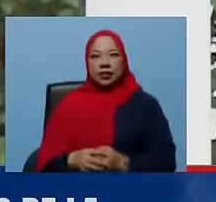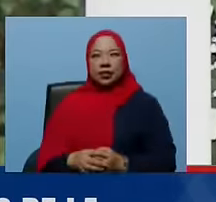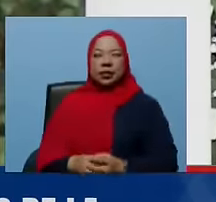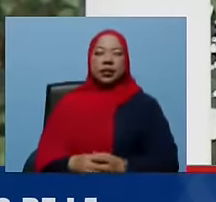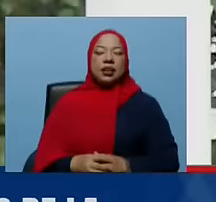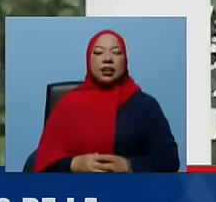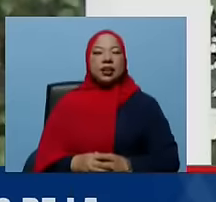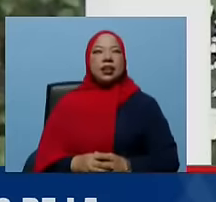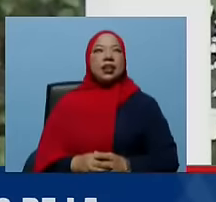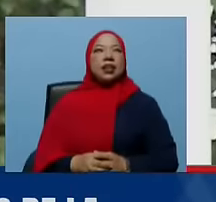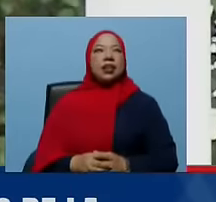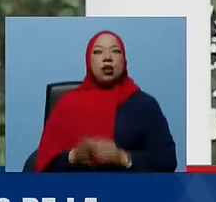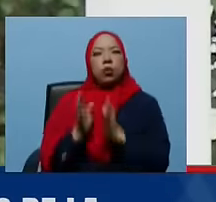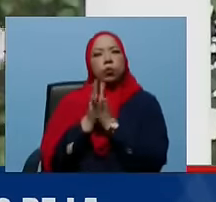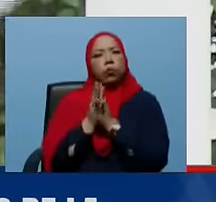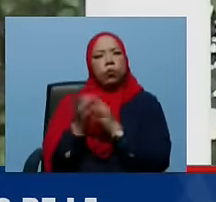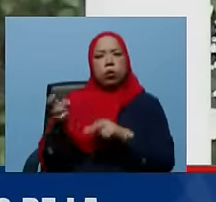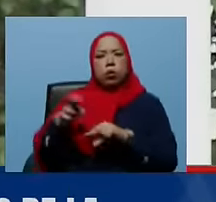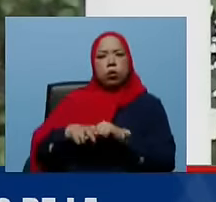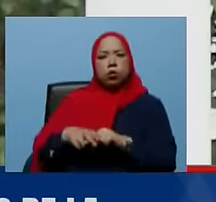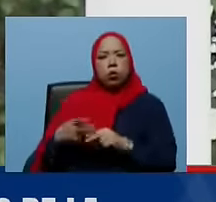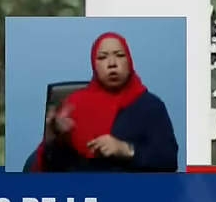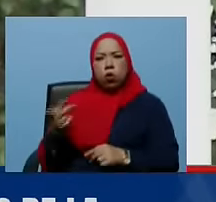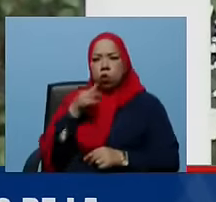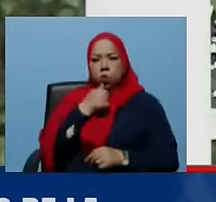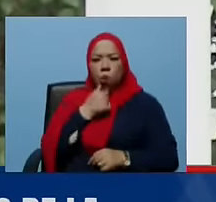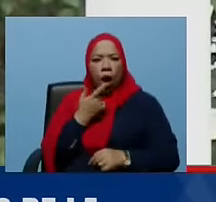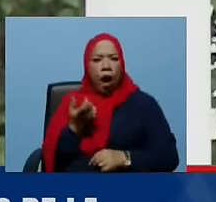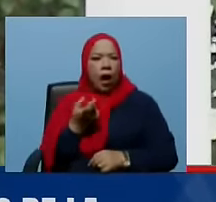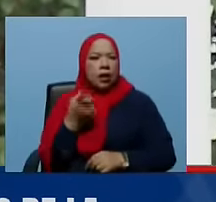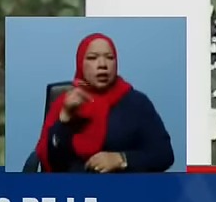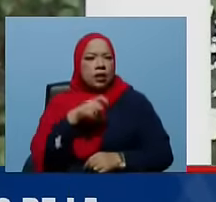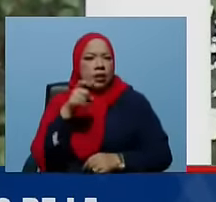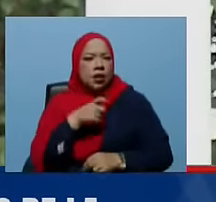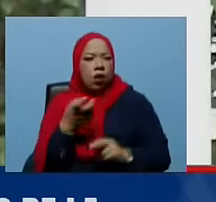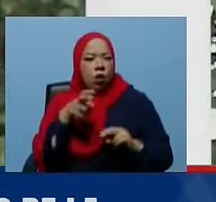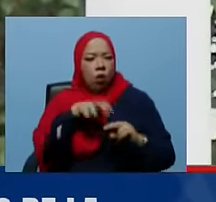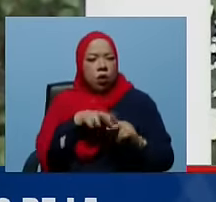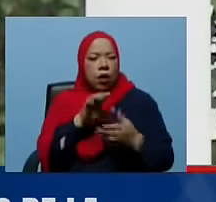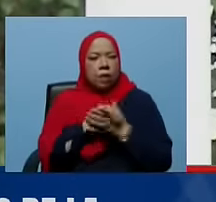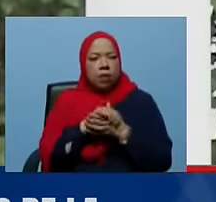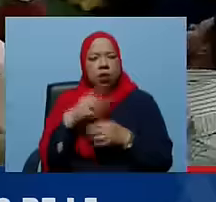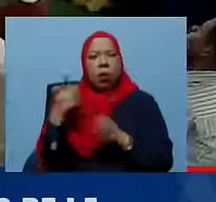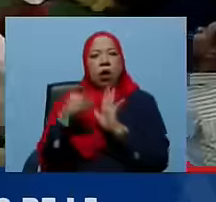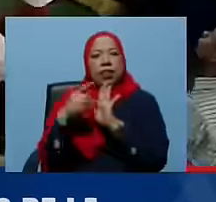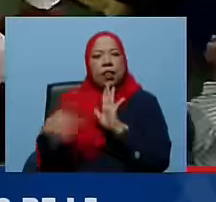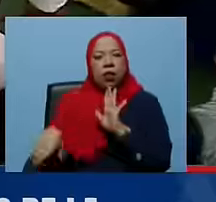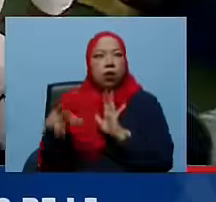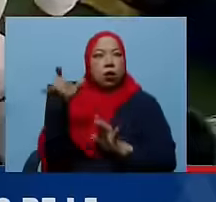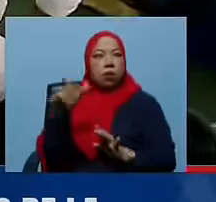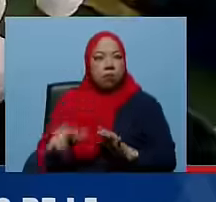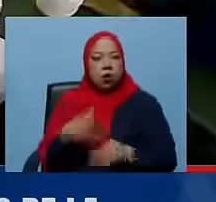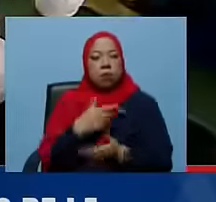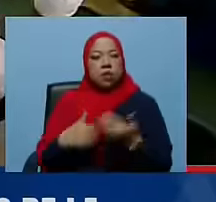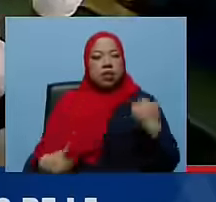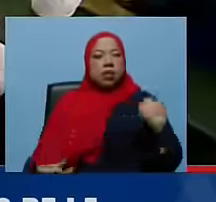Ponle un mueble aquí a Héctor, no hay otro mueble de este. Un mueble aquí a mi derecha, Héctor está aquí a mi derecha.